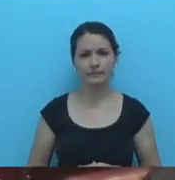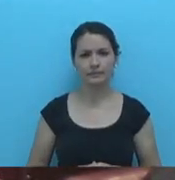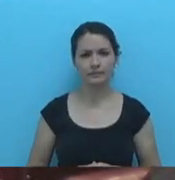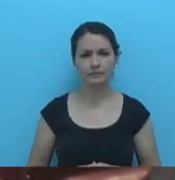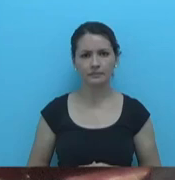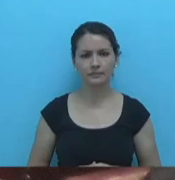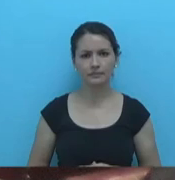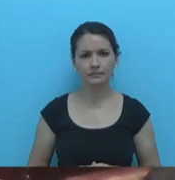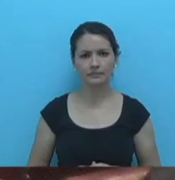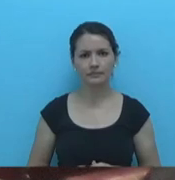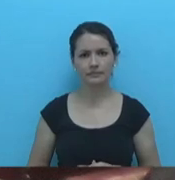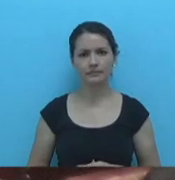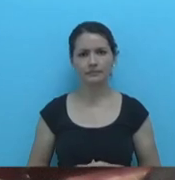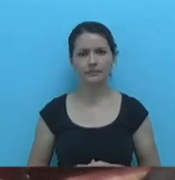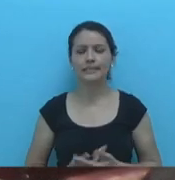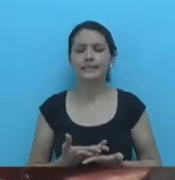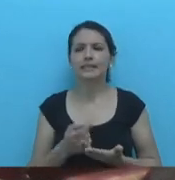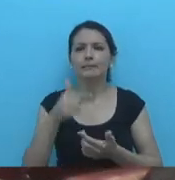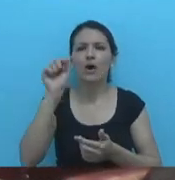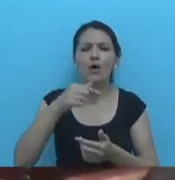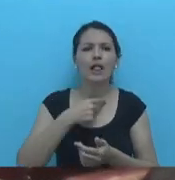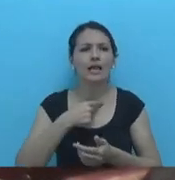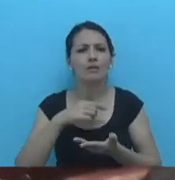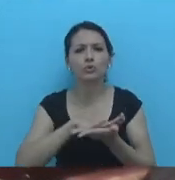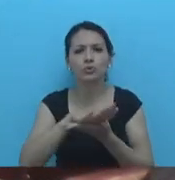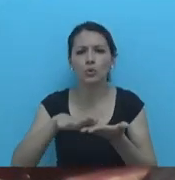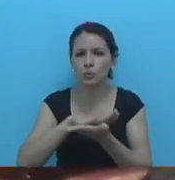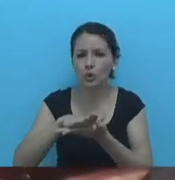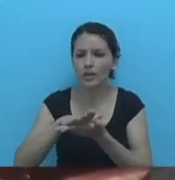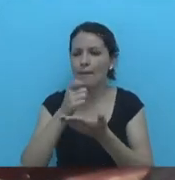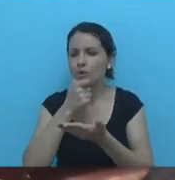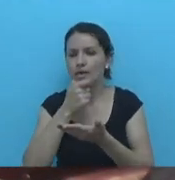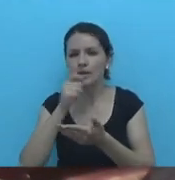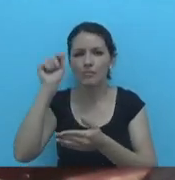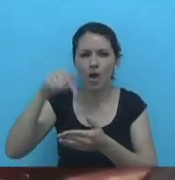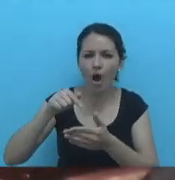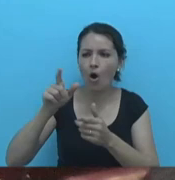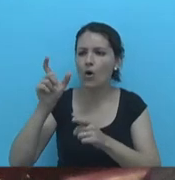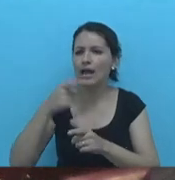Estamos tratando de solucionar el tema de la vivienda lo más rápido posible.